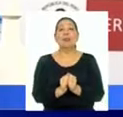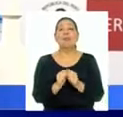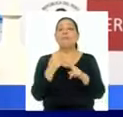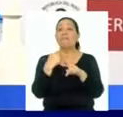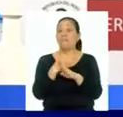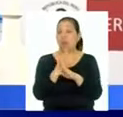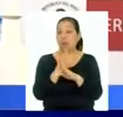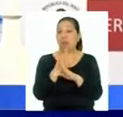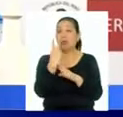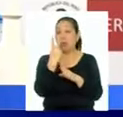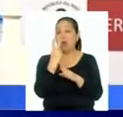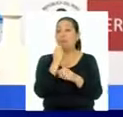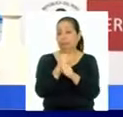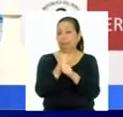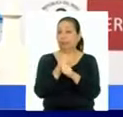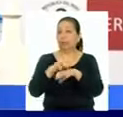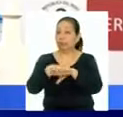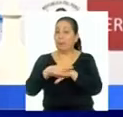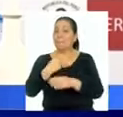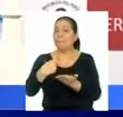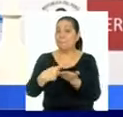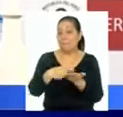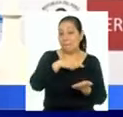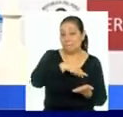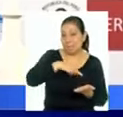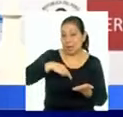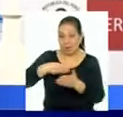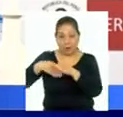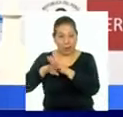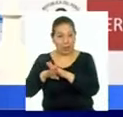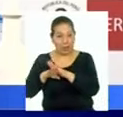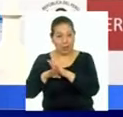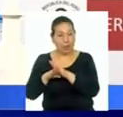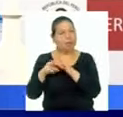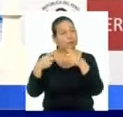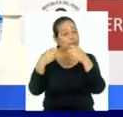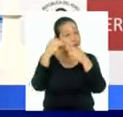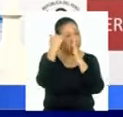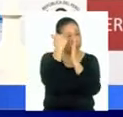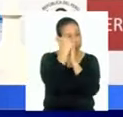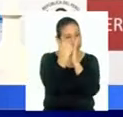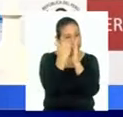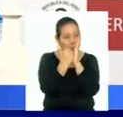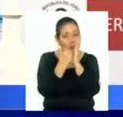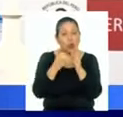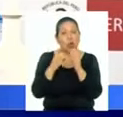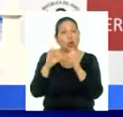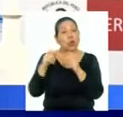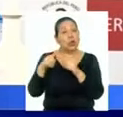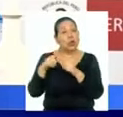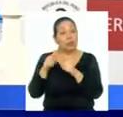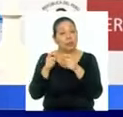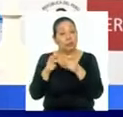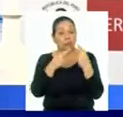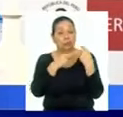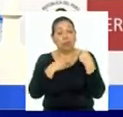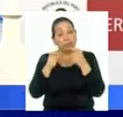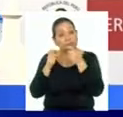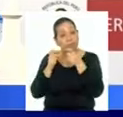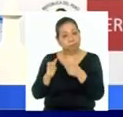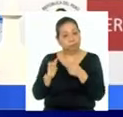dos tipos de trabajo que está haciendo al respecto. Uno, dentro del marco de las reglas de la Contraloría General de la República y bajo su